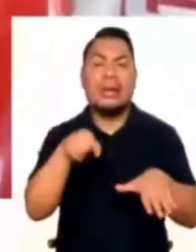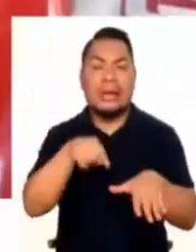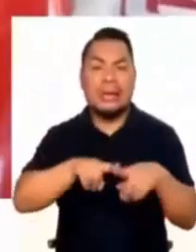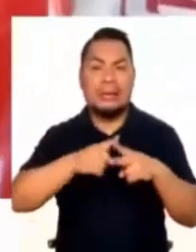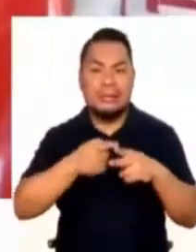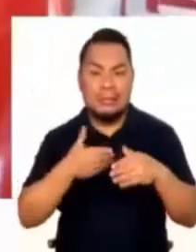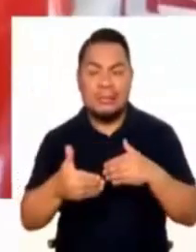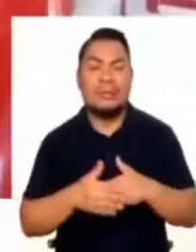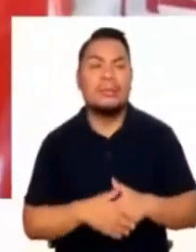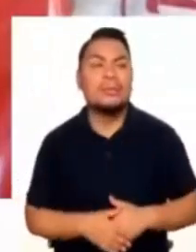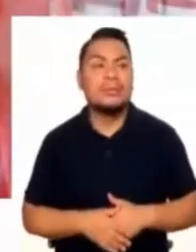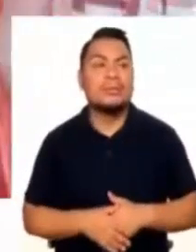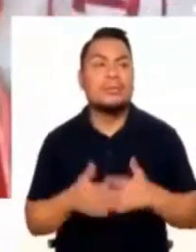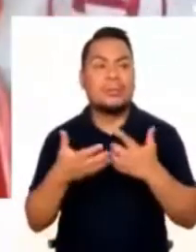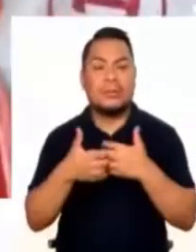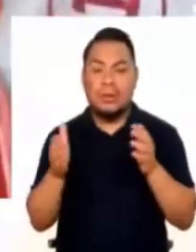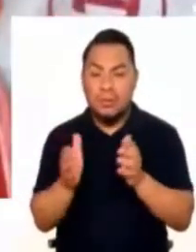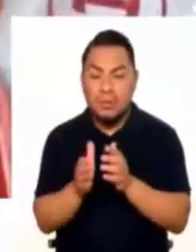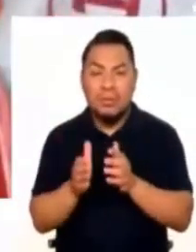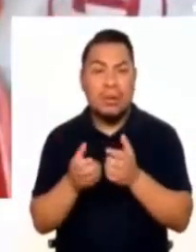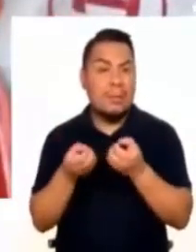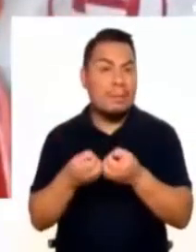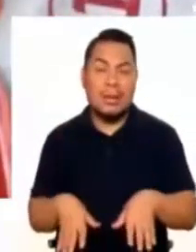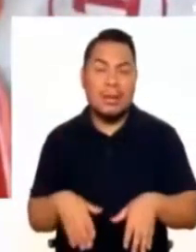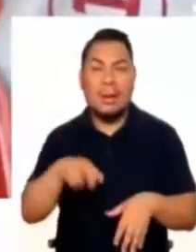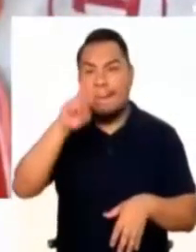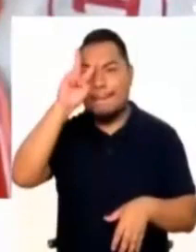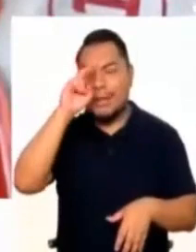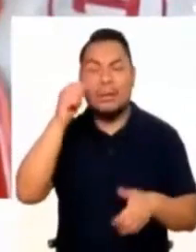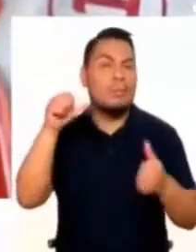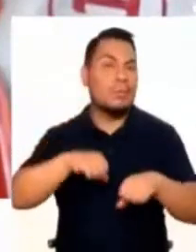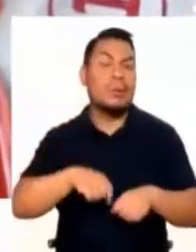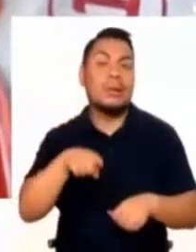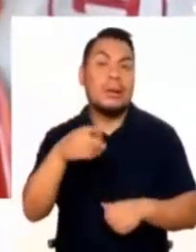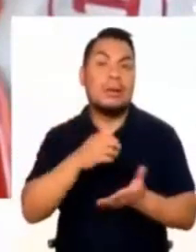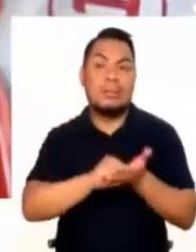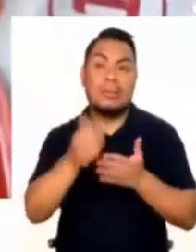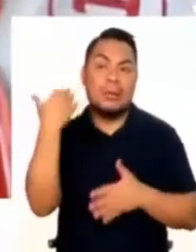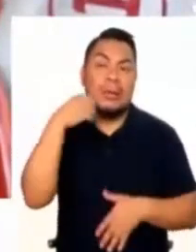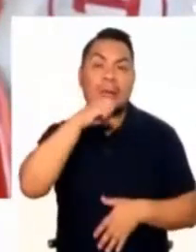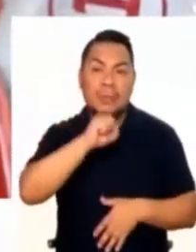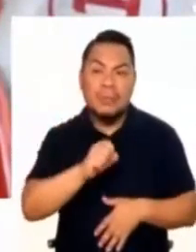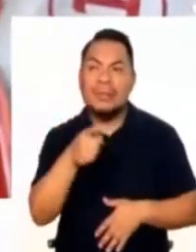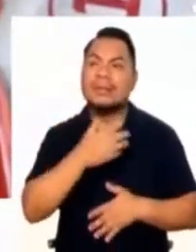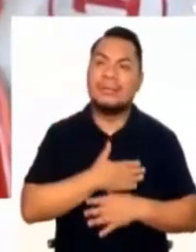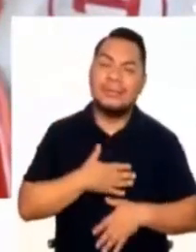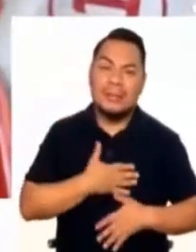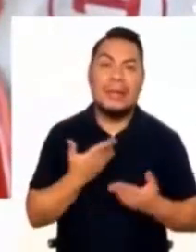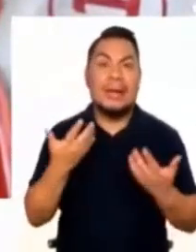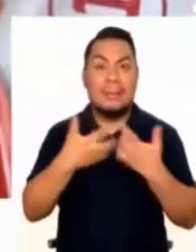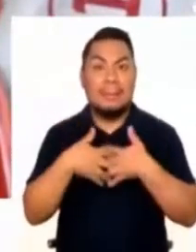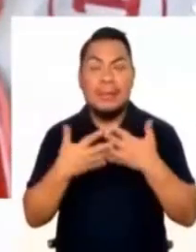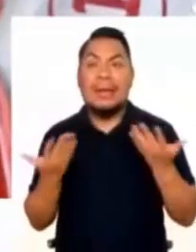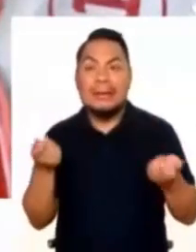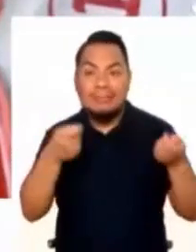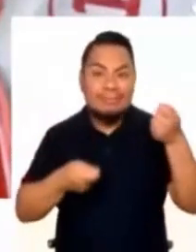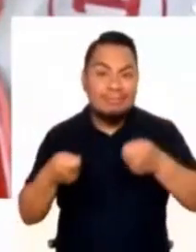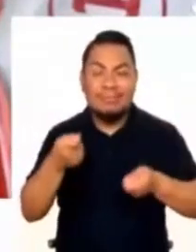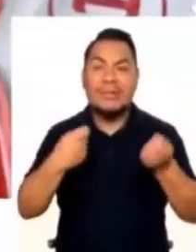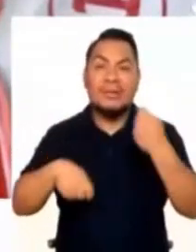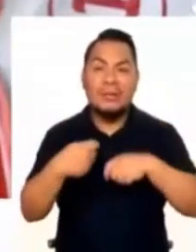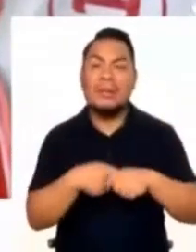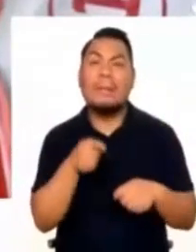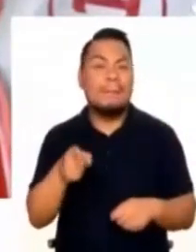Si quiebra la microempresa, quiebra el Perú. En el mes de diciembre, las campañas que esperaban con mucho entusiasmo los microempresarios no han sido